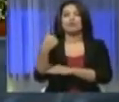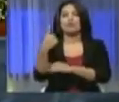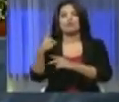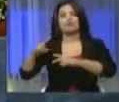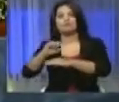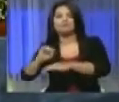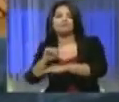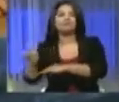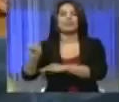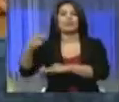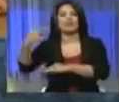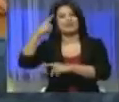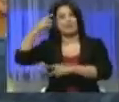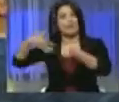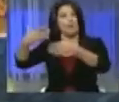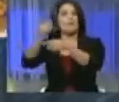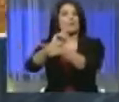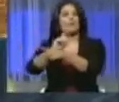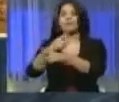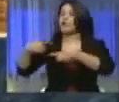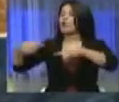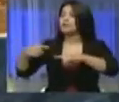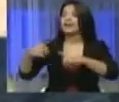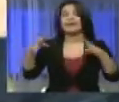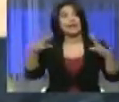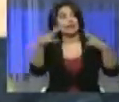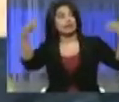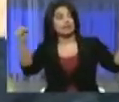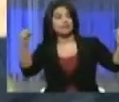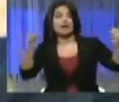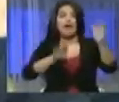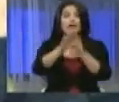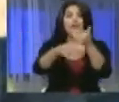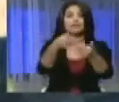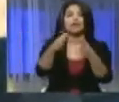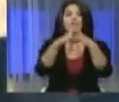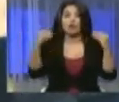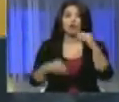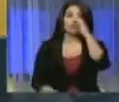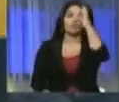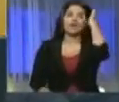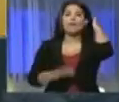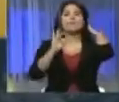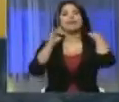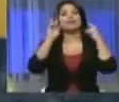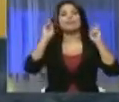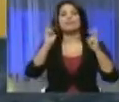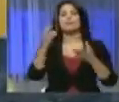Coordinar, entenderse, resolver, avanzar. Todo el tema comercial también,